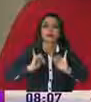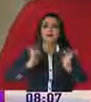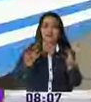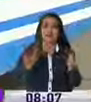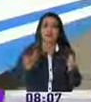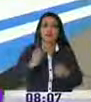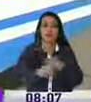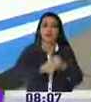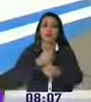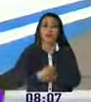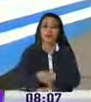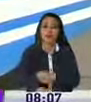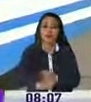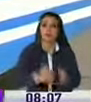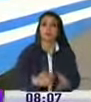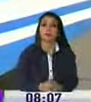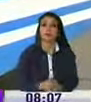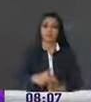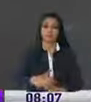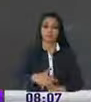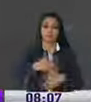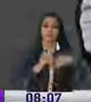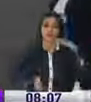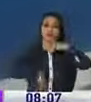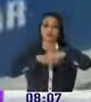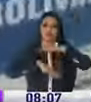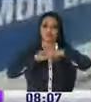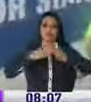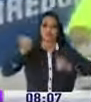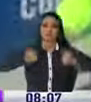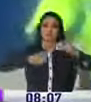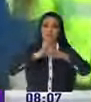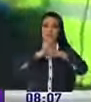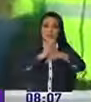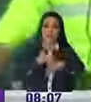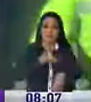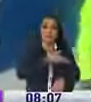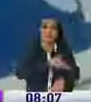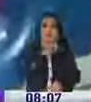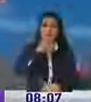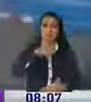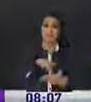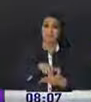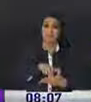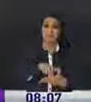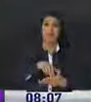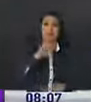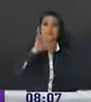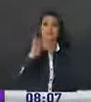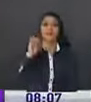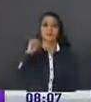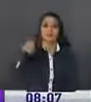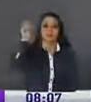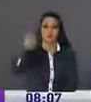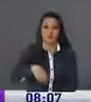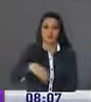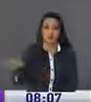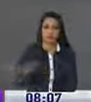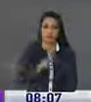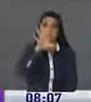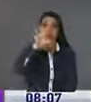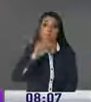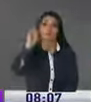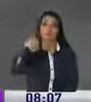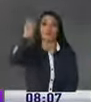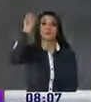todo el año. Los niveles de opacidad permitidos para aquellos vehículos fabricados antes del año 2000 son del 60% y el